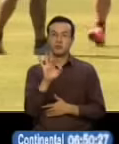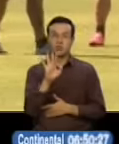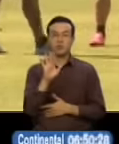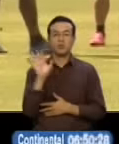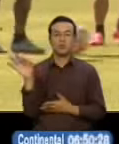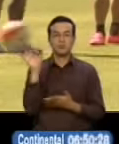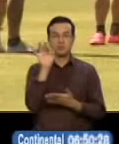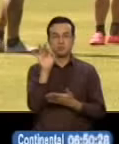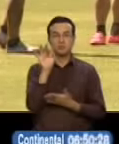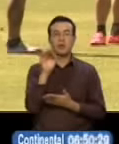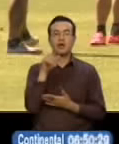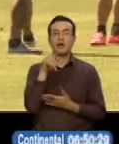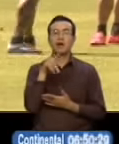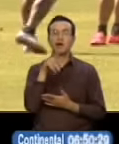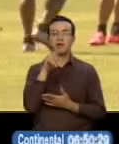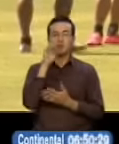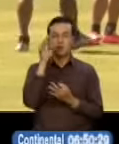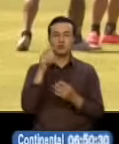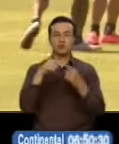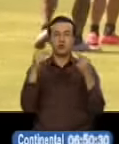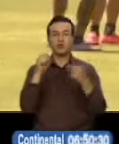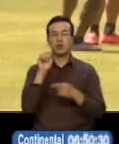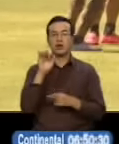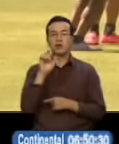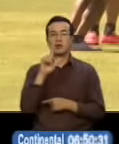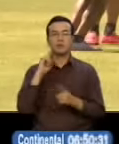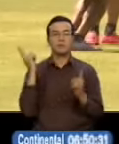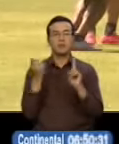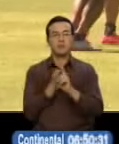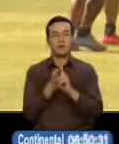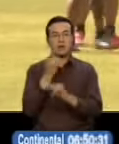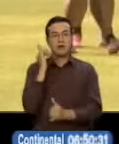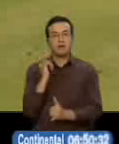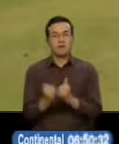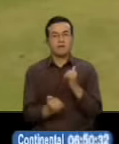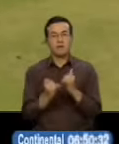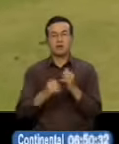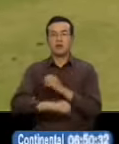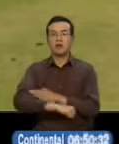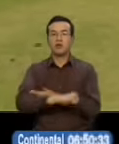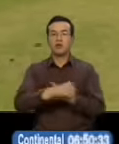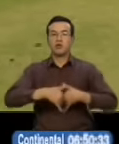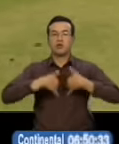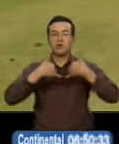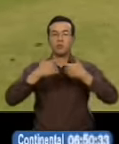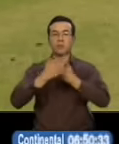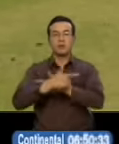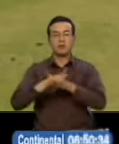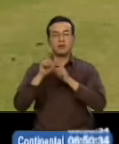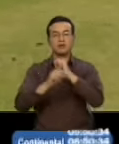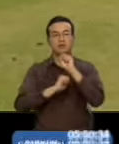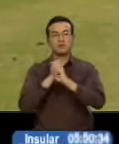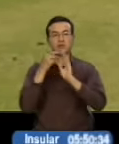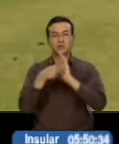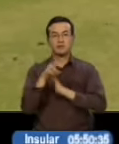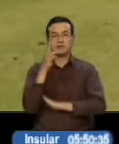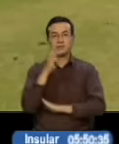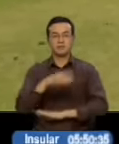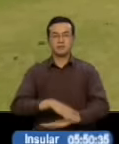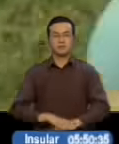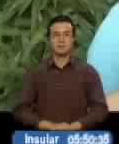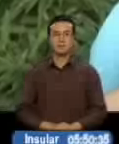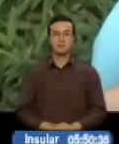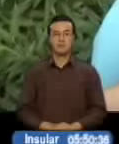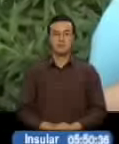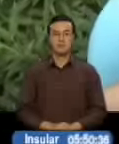proponga el profesor Pablo Repeto para enfrentar al Atlético Nacional en esta primera final de esta Copa Libertadores de América en su edición 2016. Un